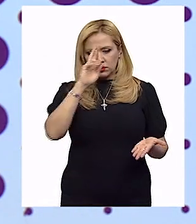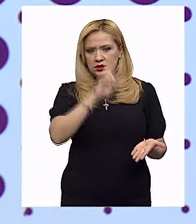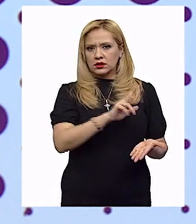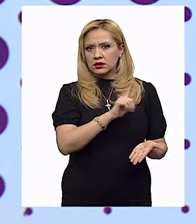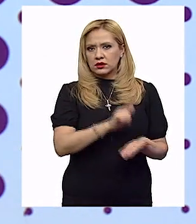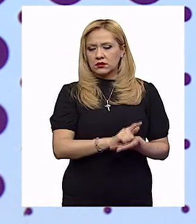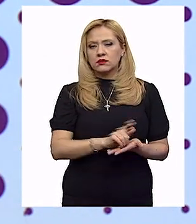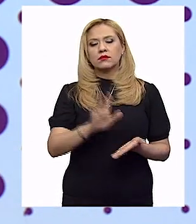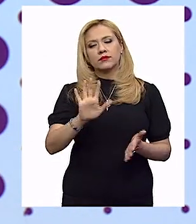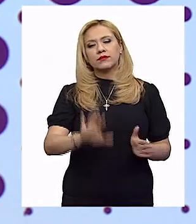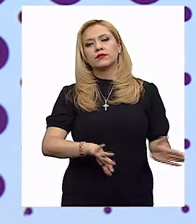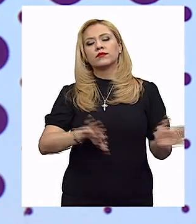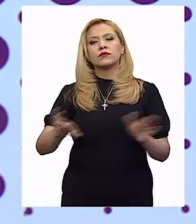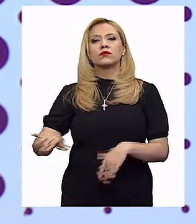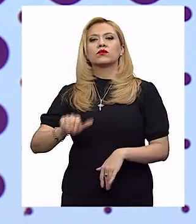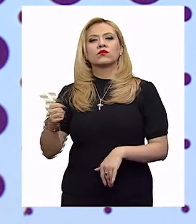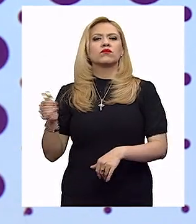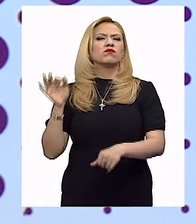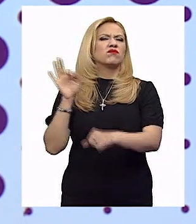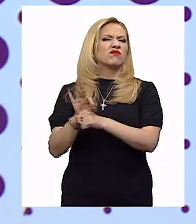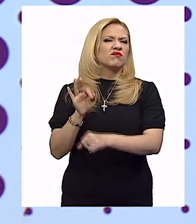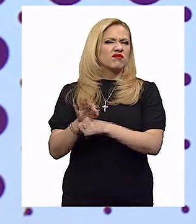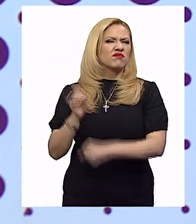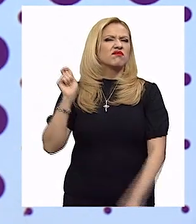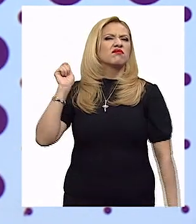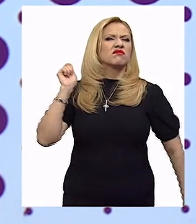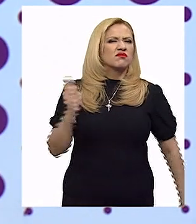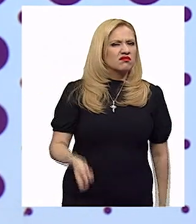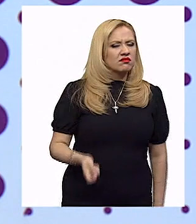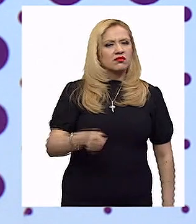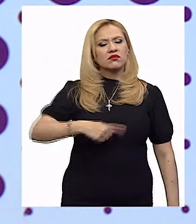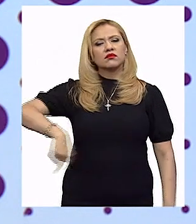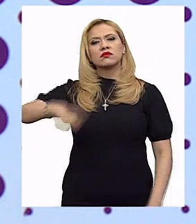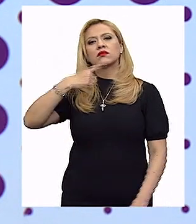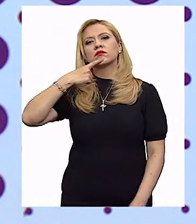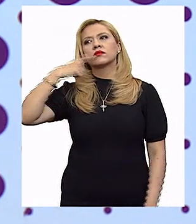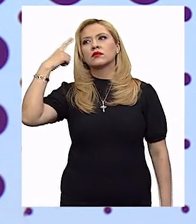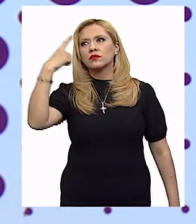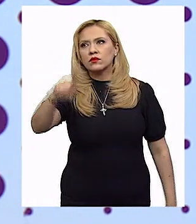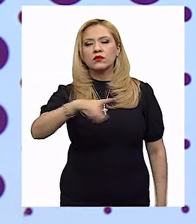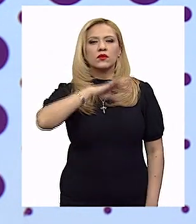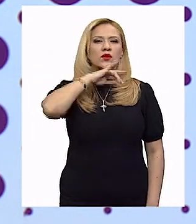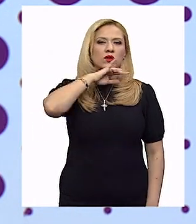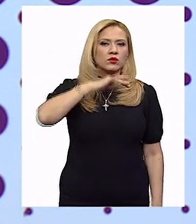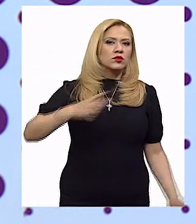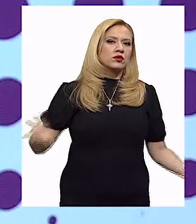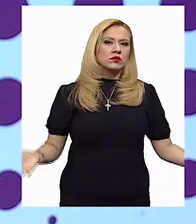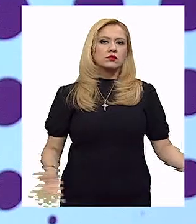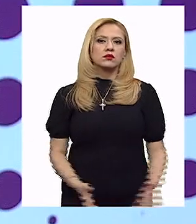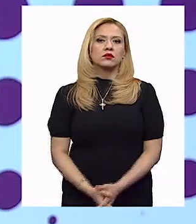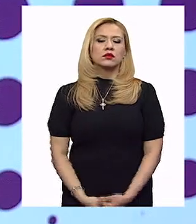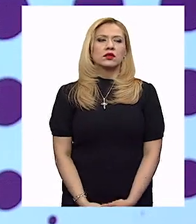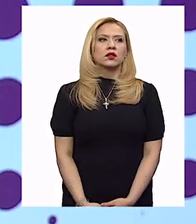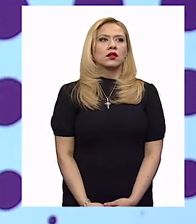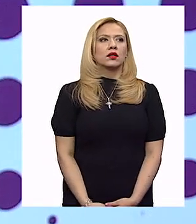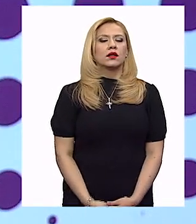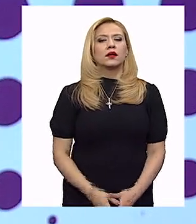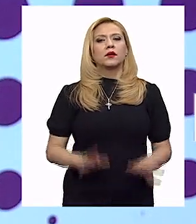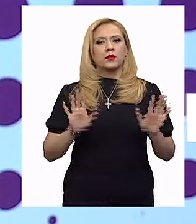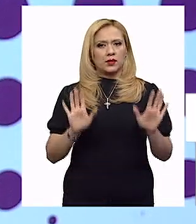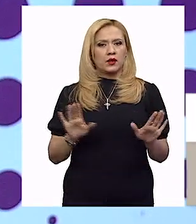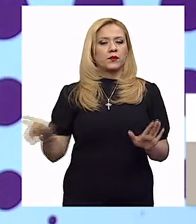medidas de protección se tiene que dar a denunciantes de actos de corrupción? Bueno, en el caso de